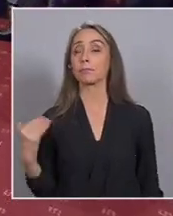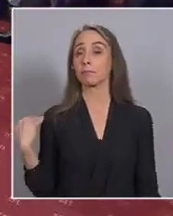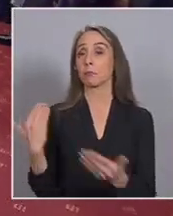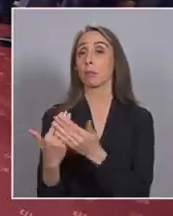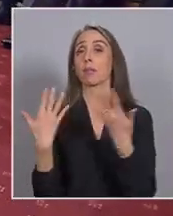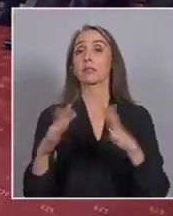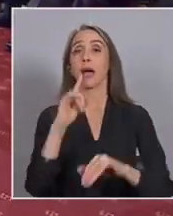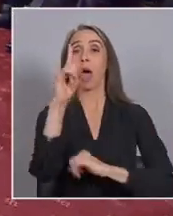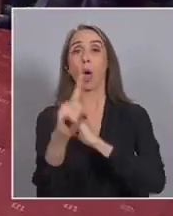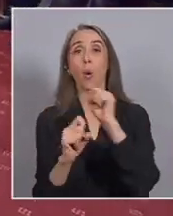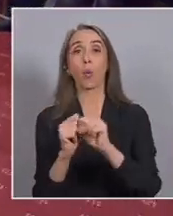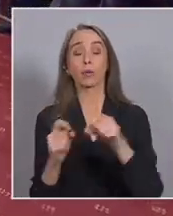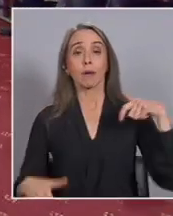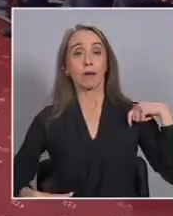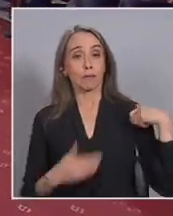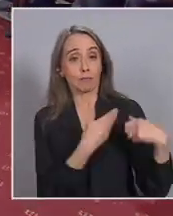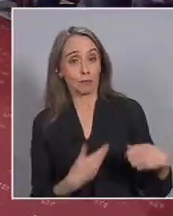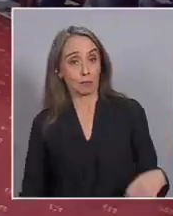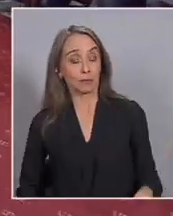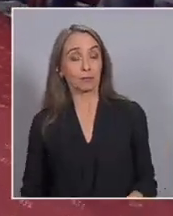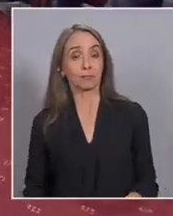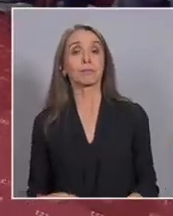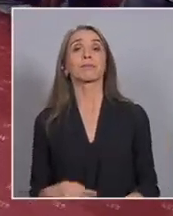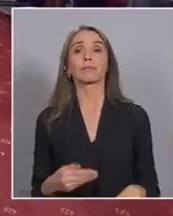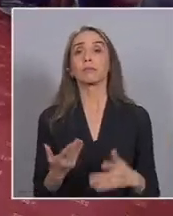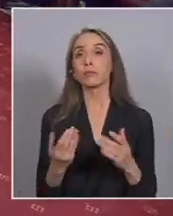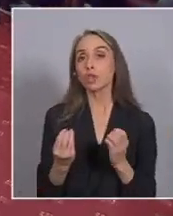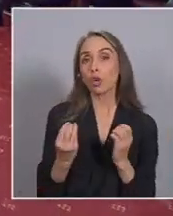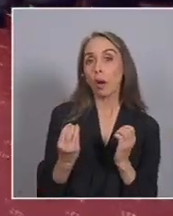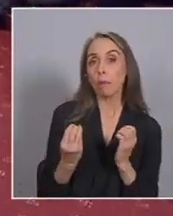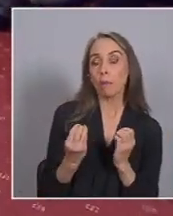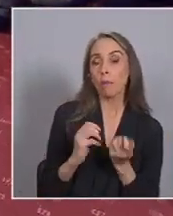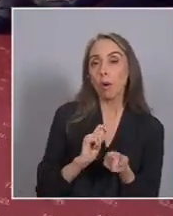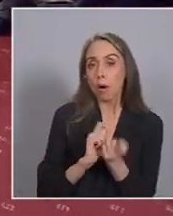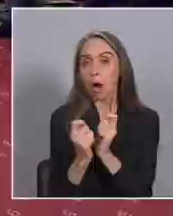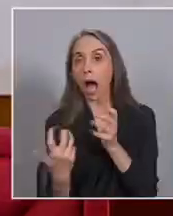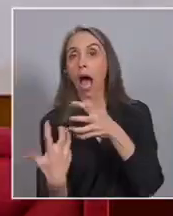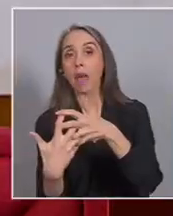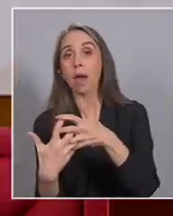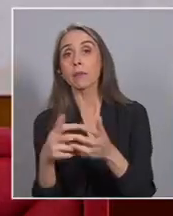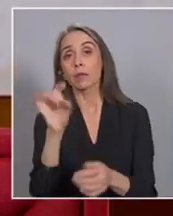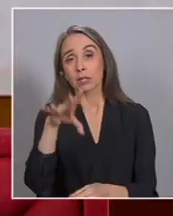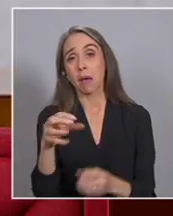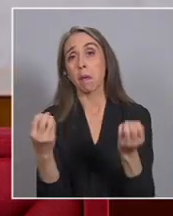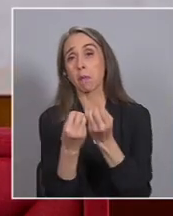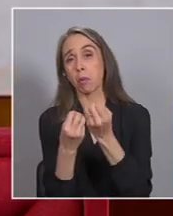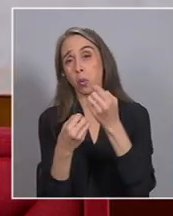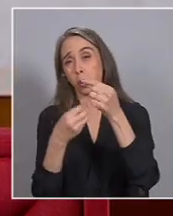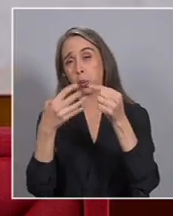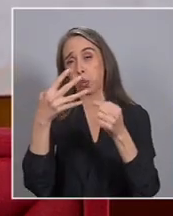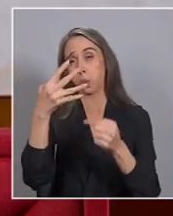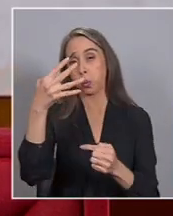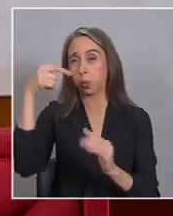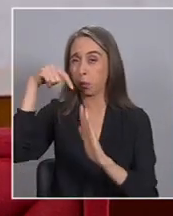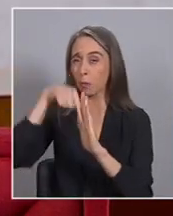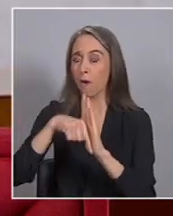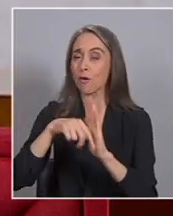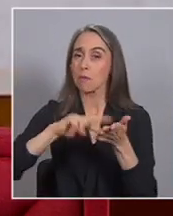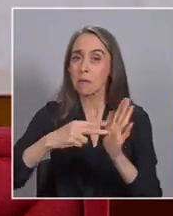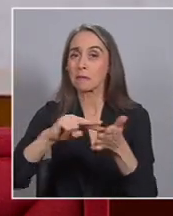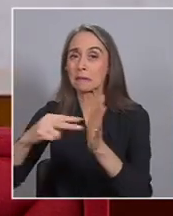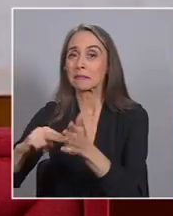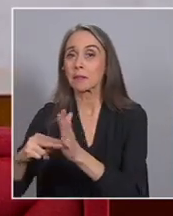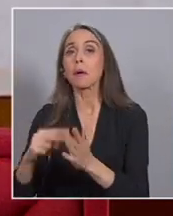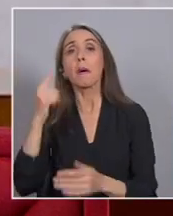hemos debido adaptarnos y responder a las contingencias que, como todos saben, han sido numerosas y profundas.